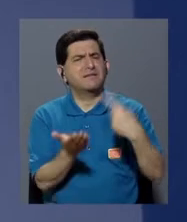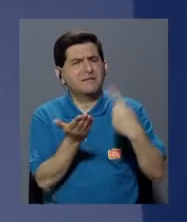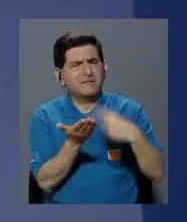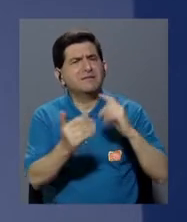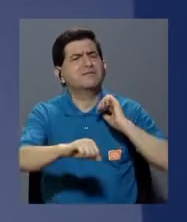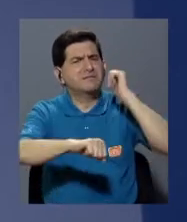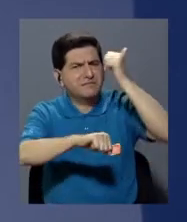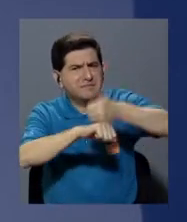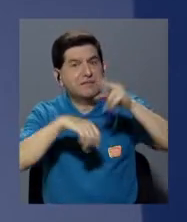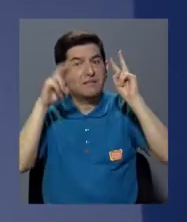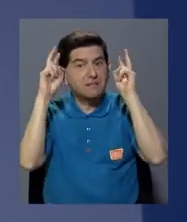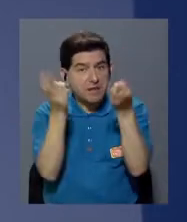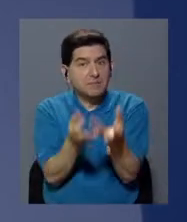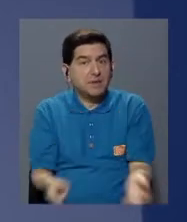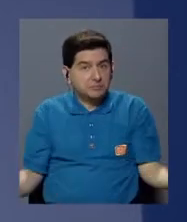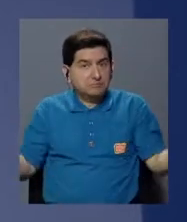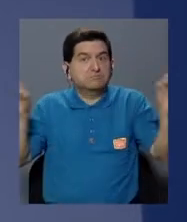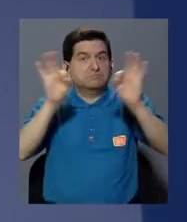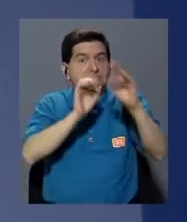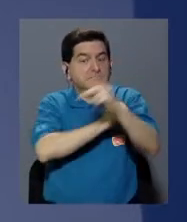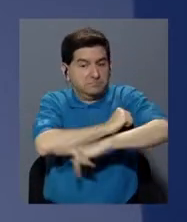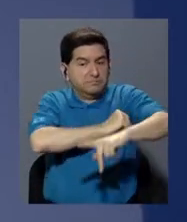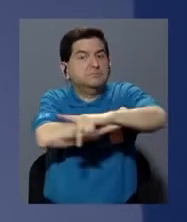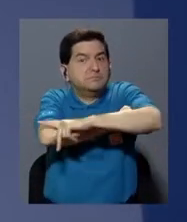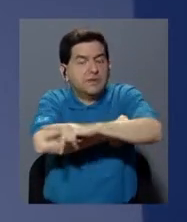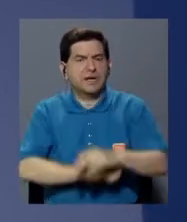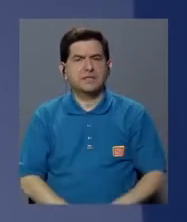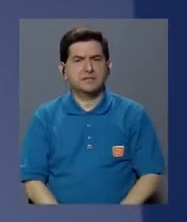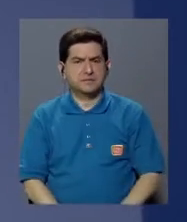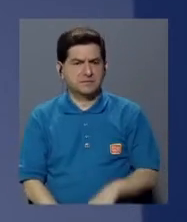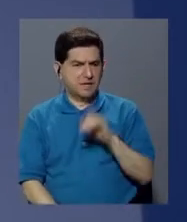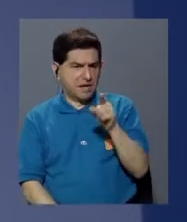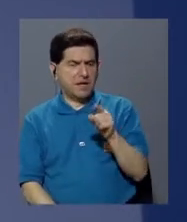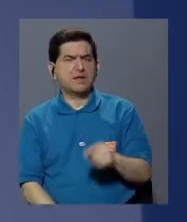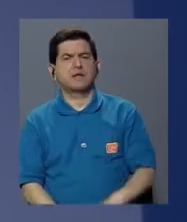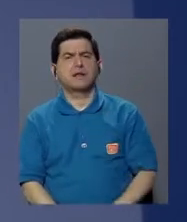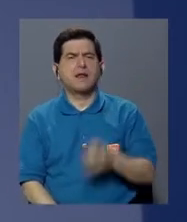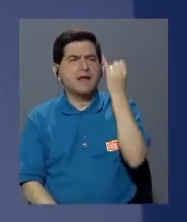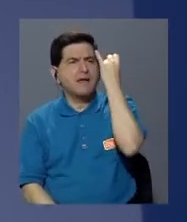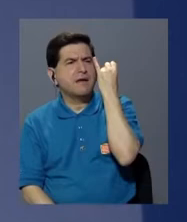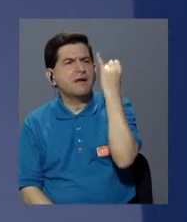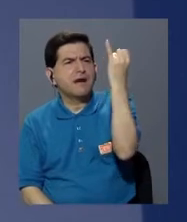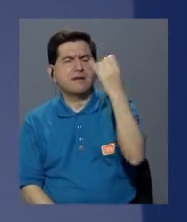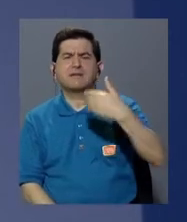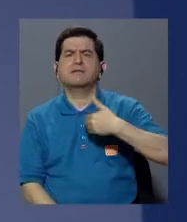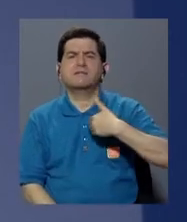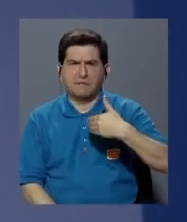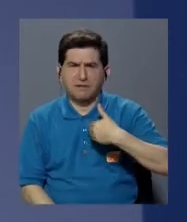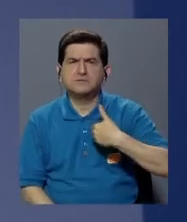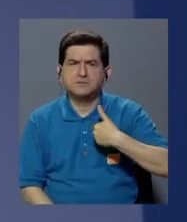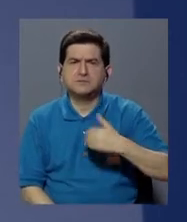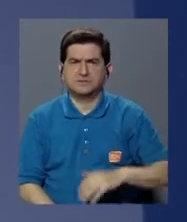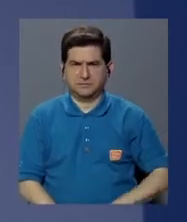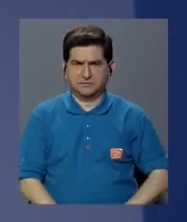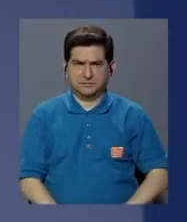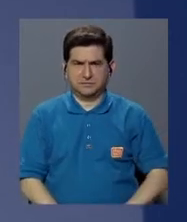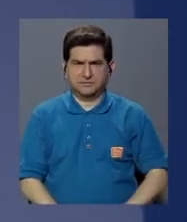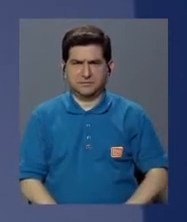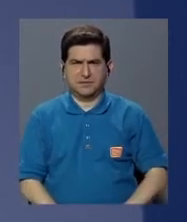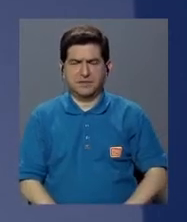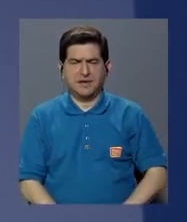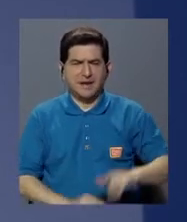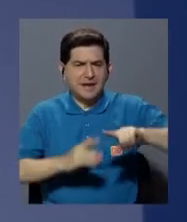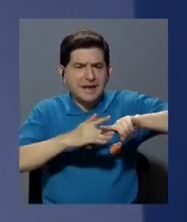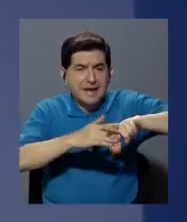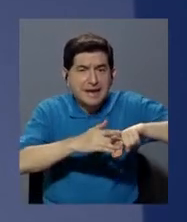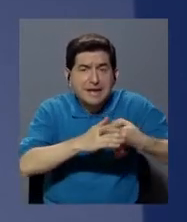discusión sobre un tema tan relevante como país, del cual inclusive usted conceptualmente trae hoy la llave